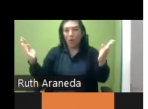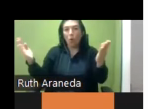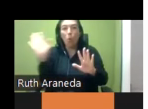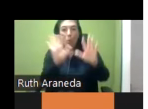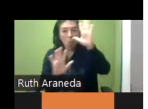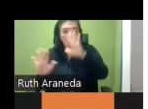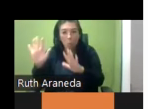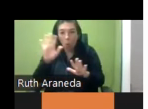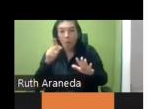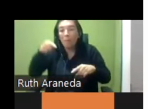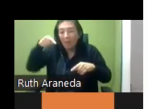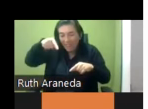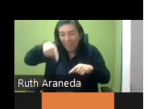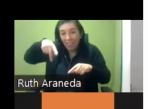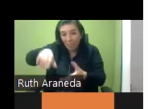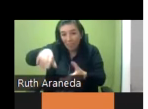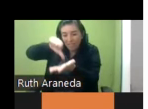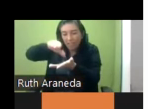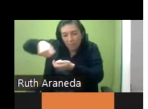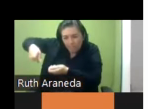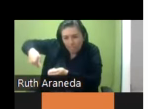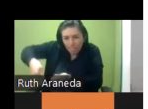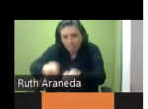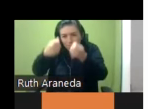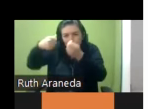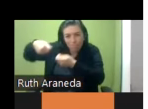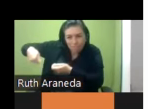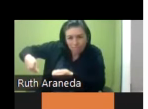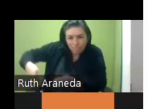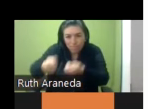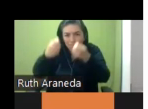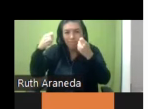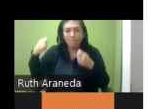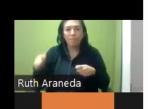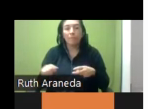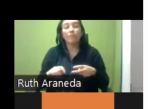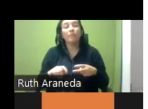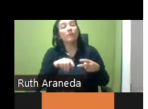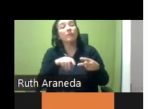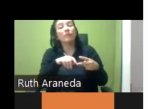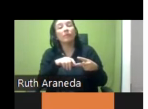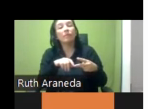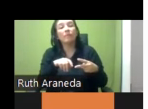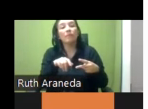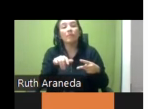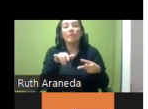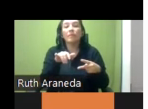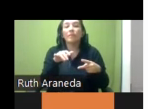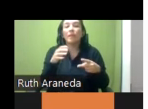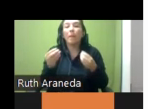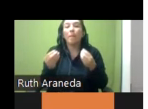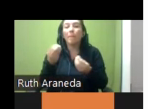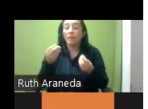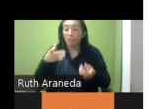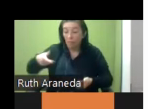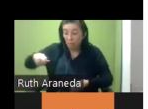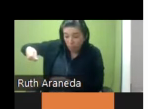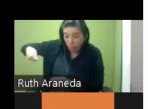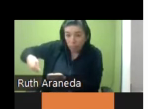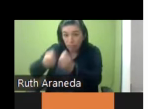necesarios de ser excavados y las excavaciones mismas. Y tanto la excavación como